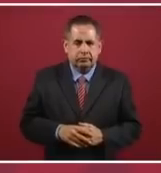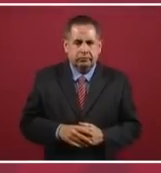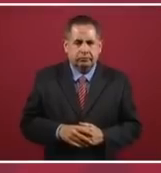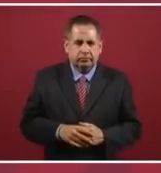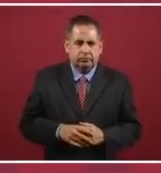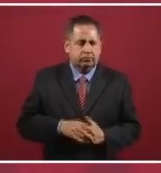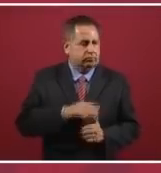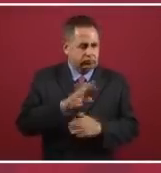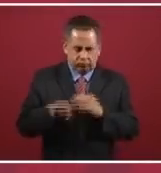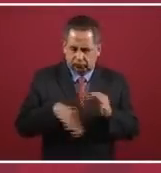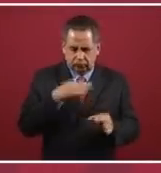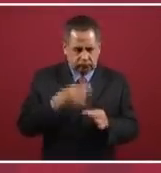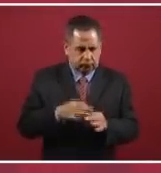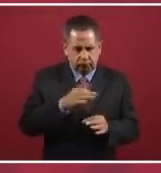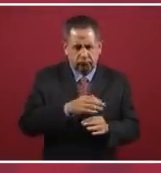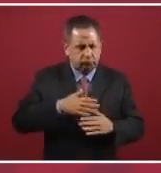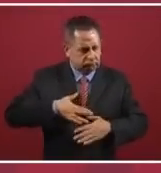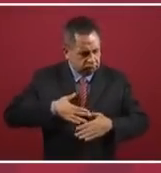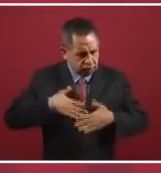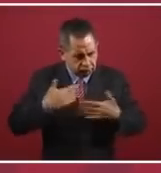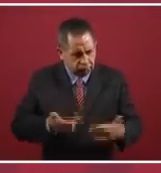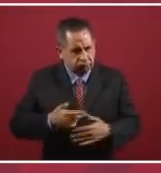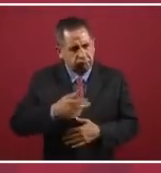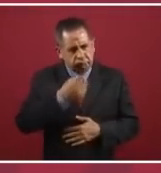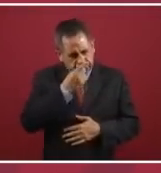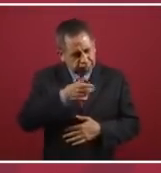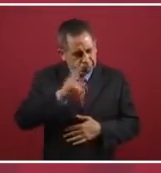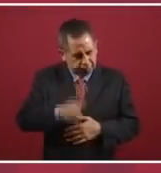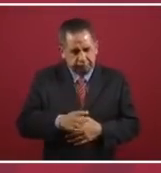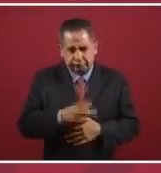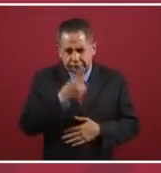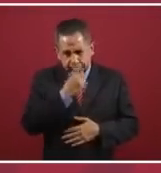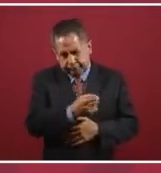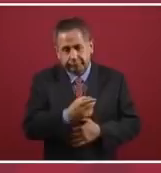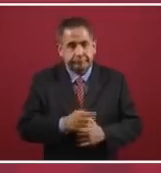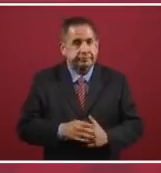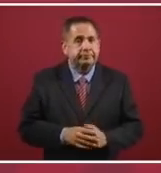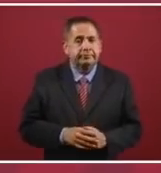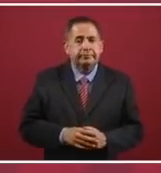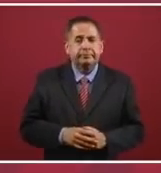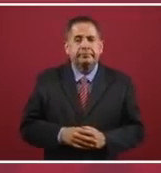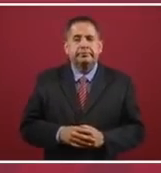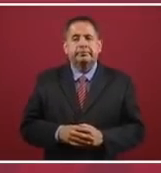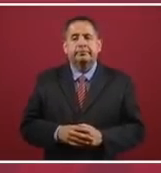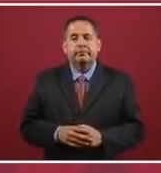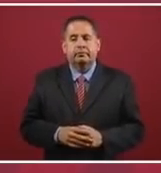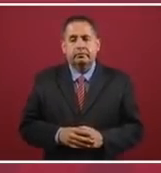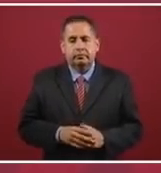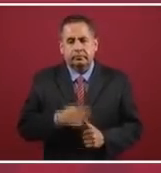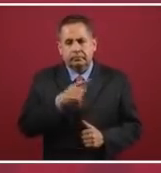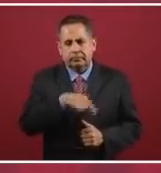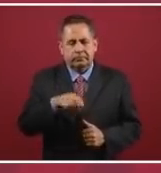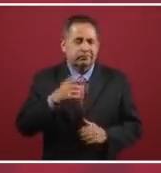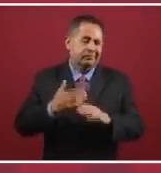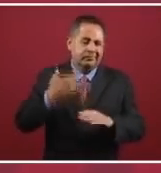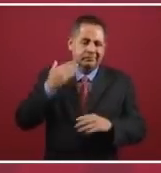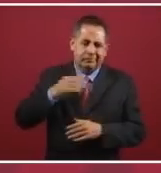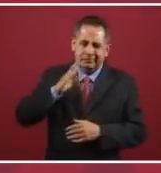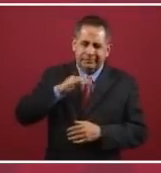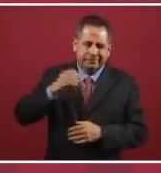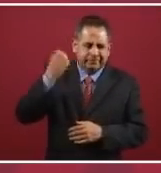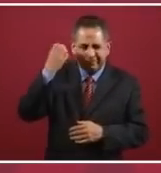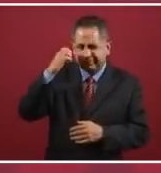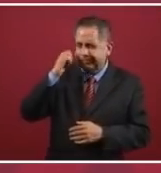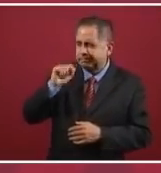con toda franqueza. Les dije que era mala la experiencia que se